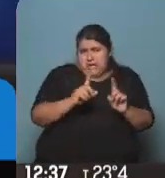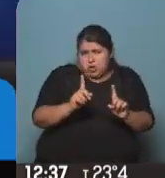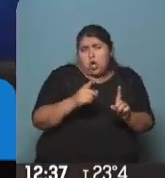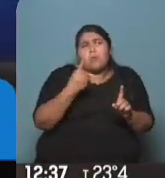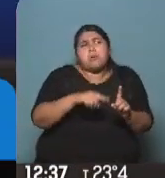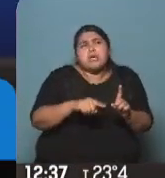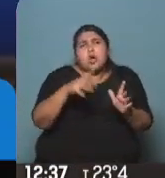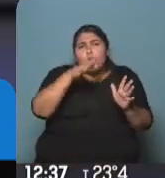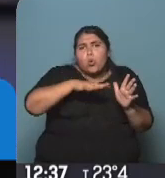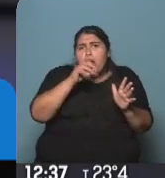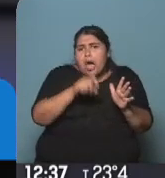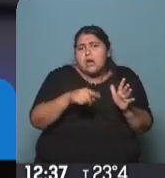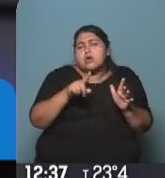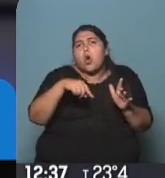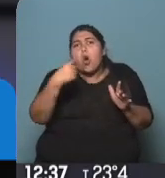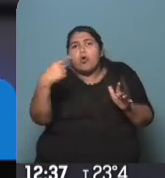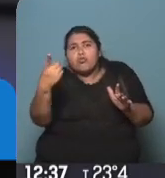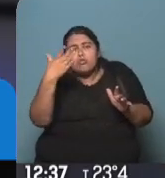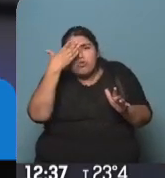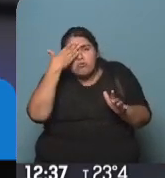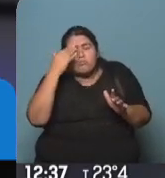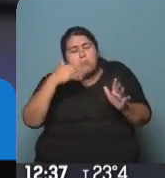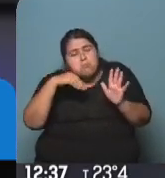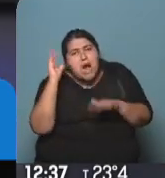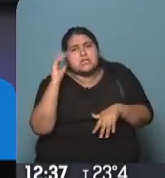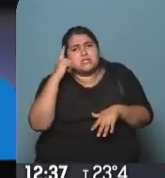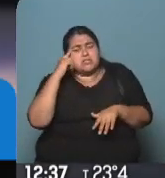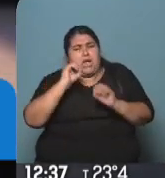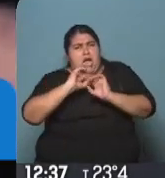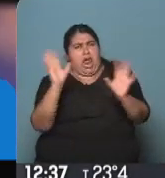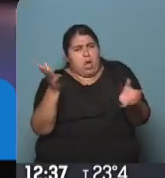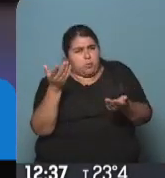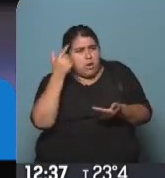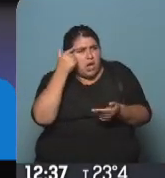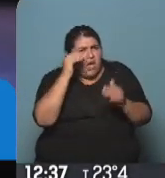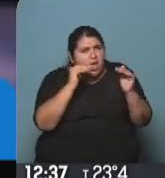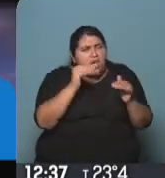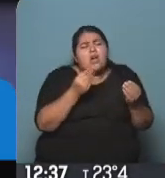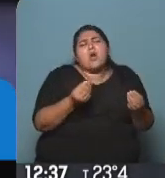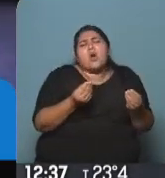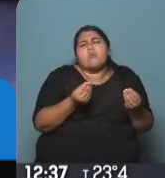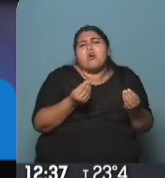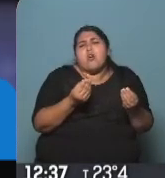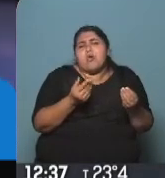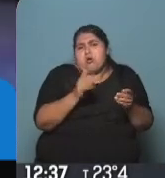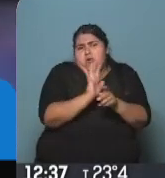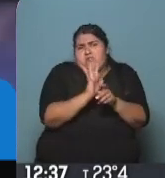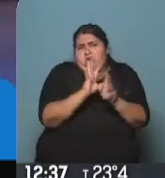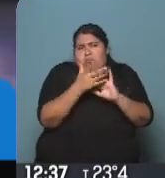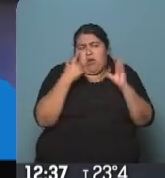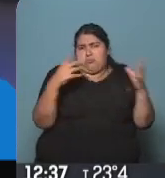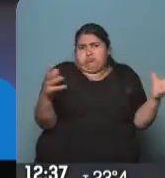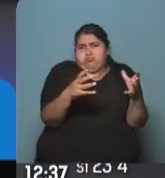lugar donde hay otro tipo de enfermedades mucho más severas? ¿Qué es lo que falla en el sistema? Porque además quedás estigmatizado. No,